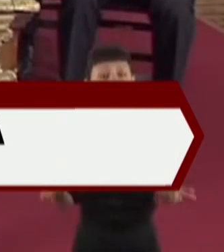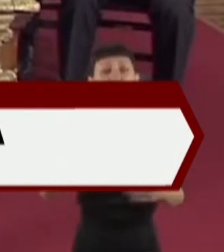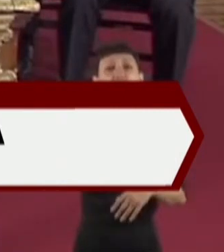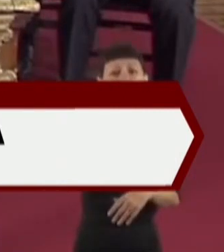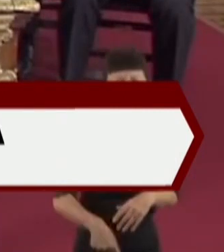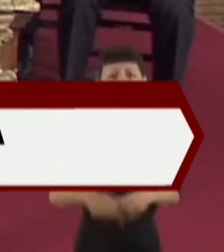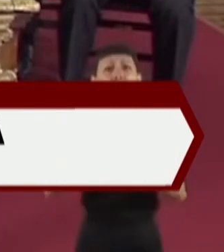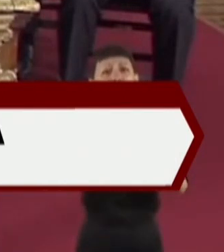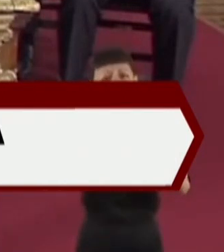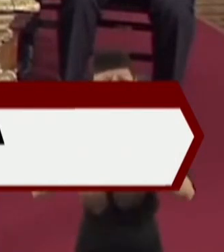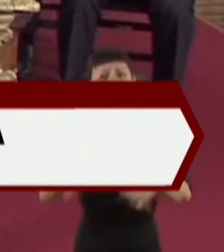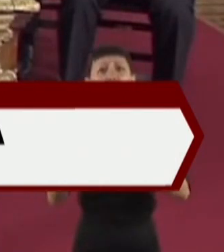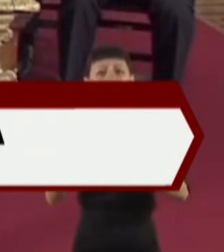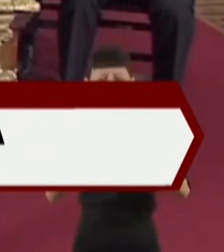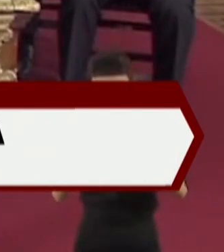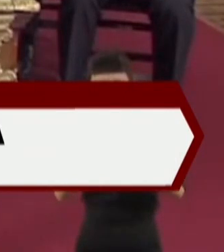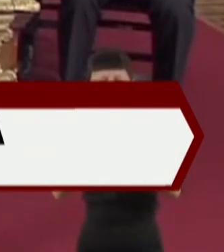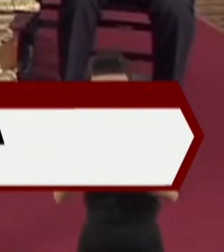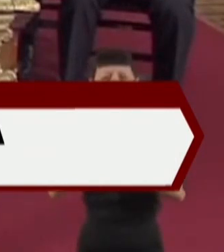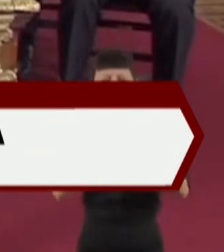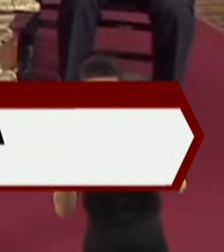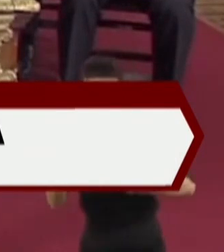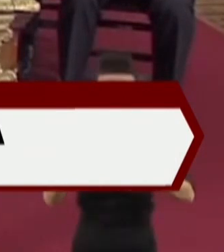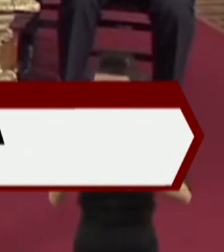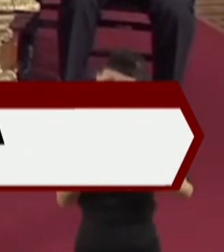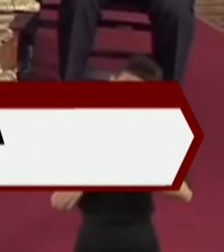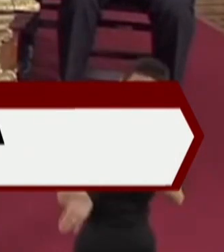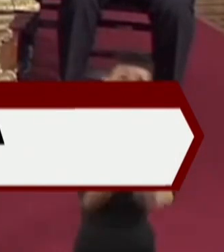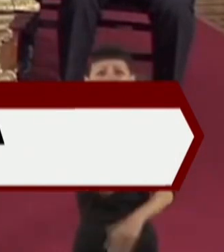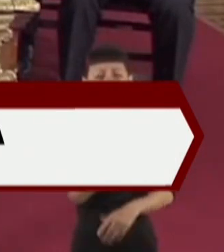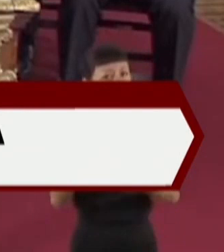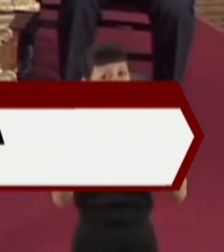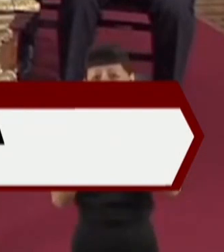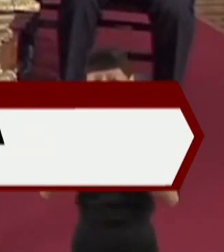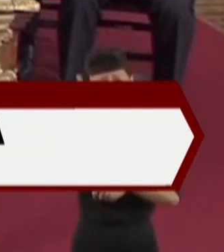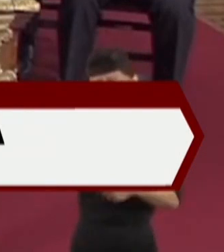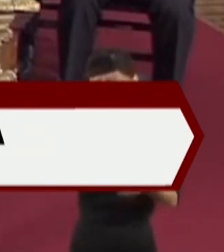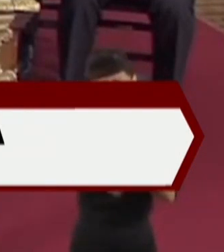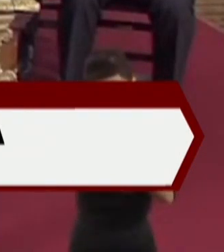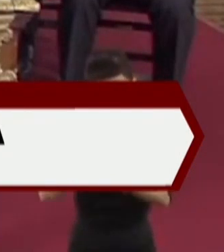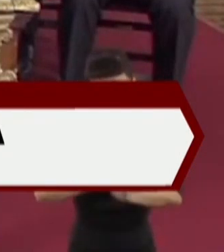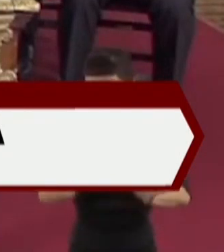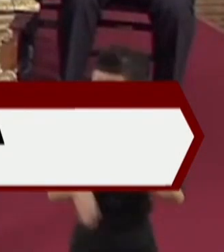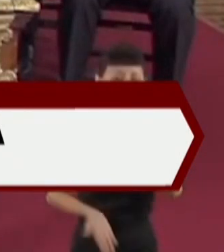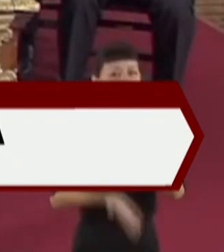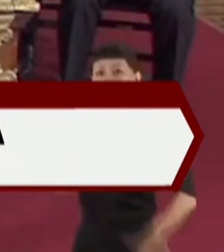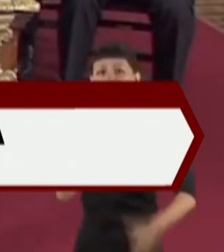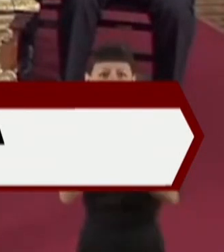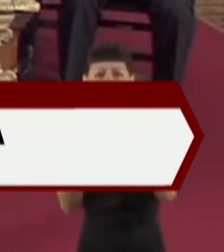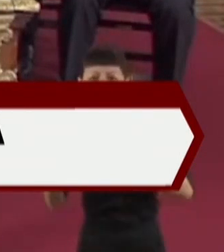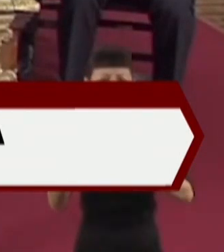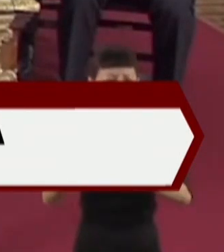de la inflación y ya vemos recuperación de la macro, un rebote económico para que empecemos nuevamente con cuentas